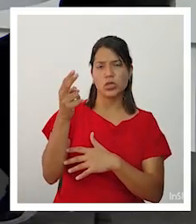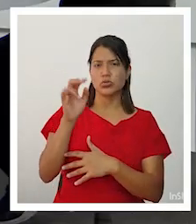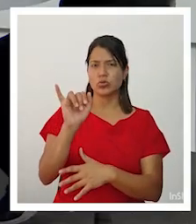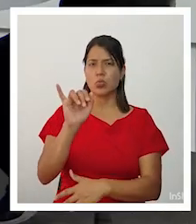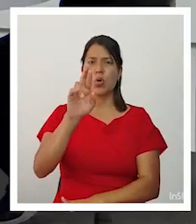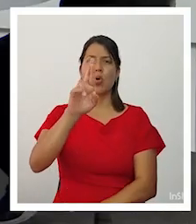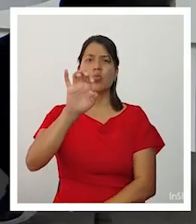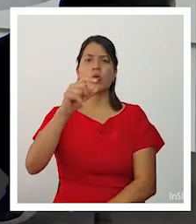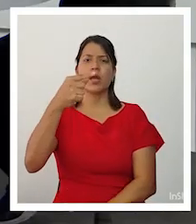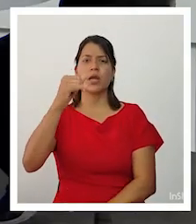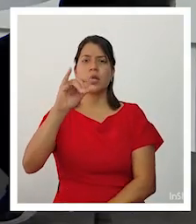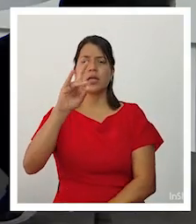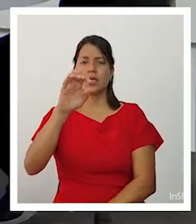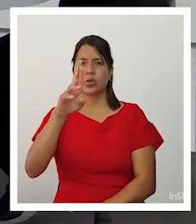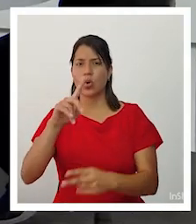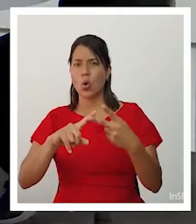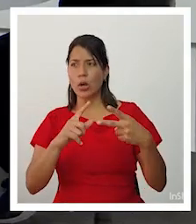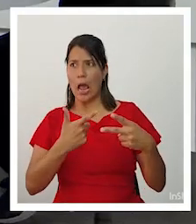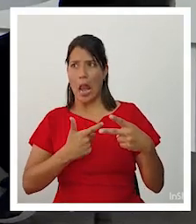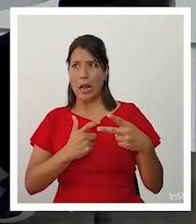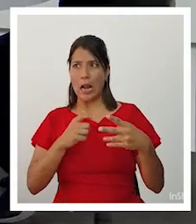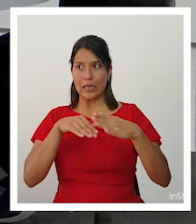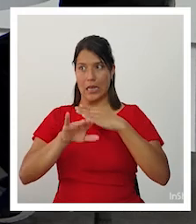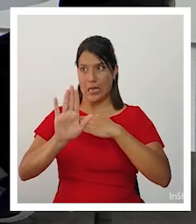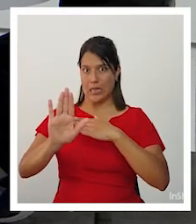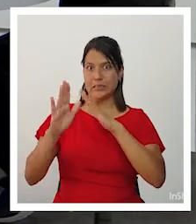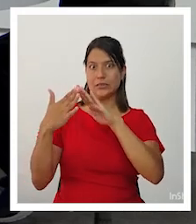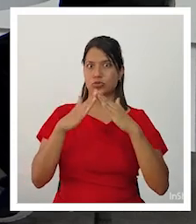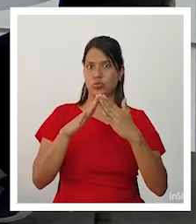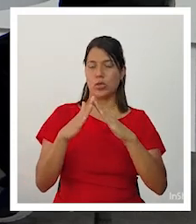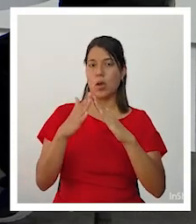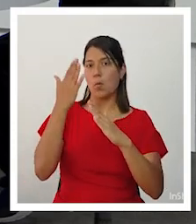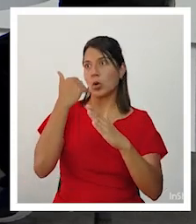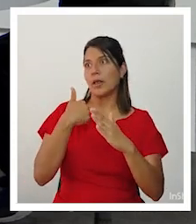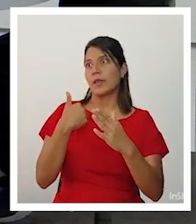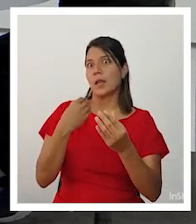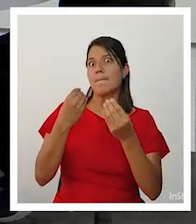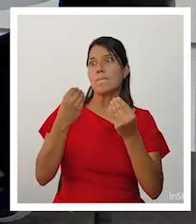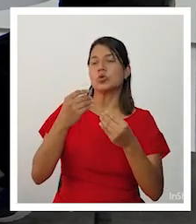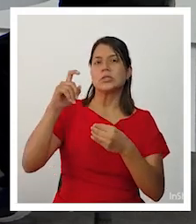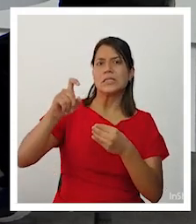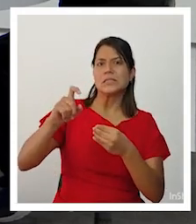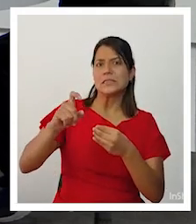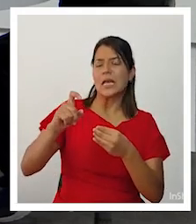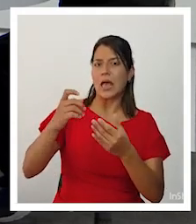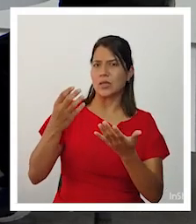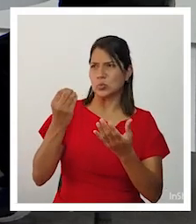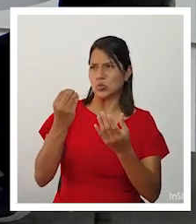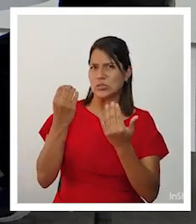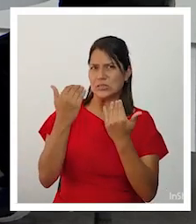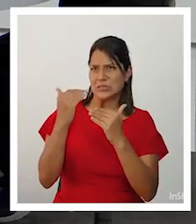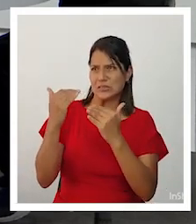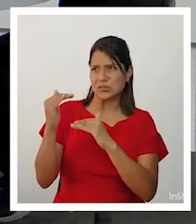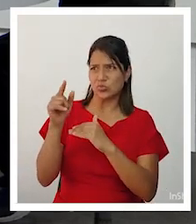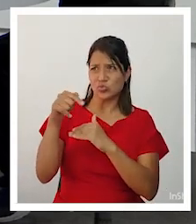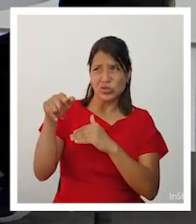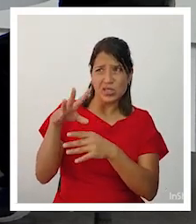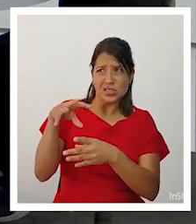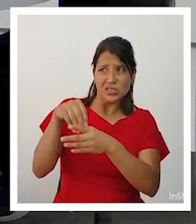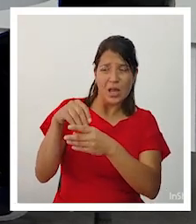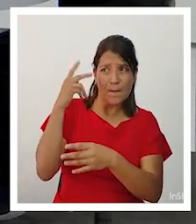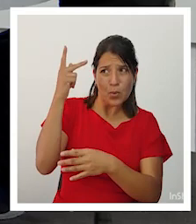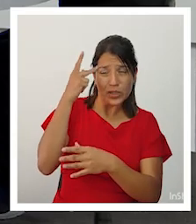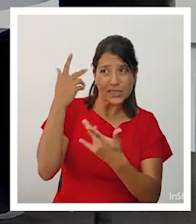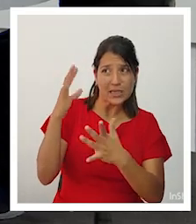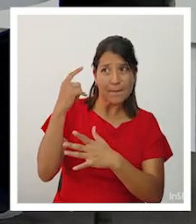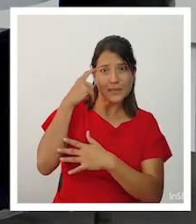o alcaldes en esa ciudad que tiene muchas demandas y muchas necesidades, y meterse en la política?